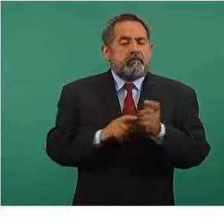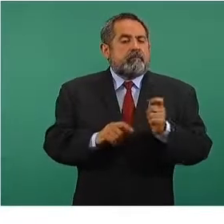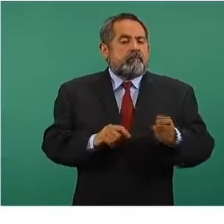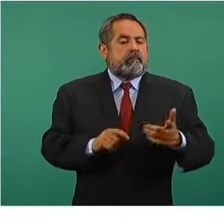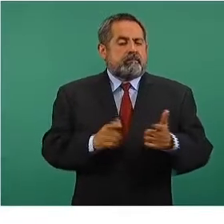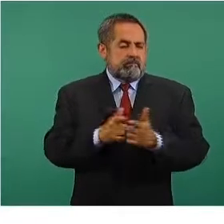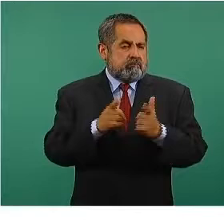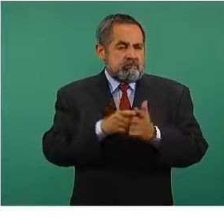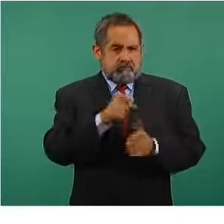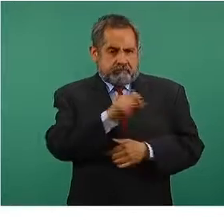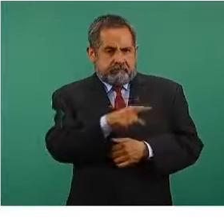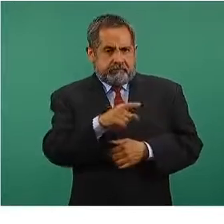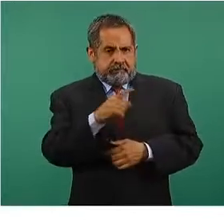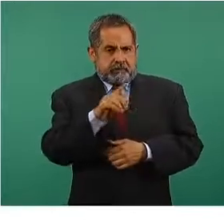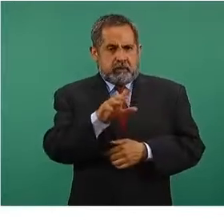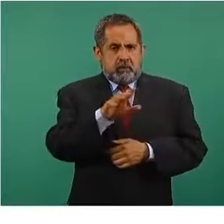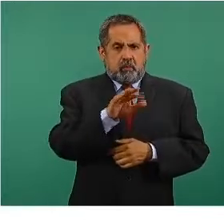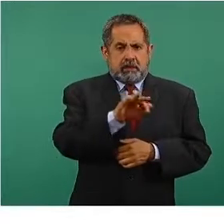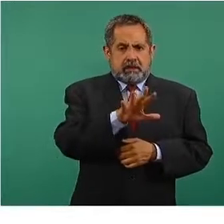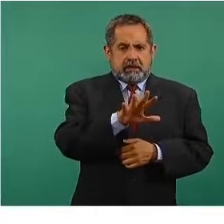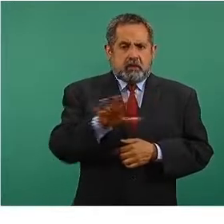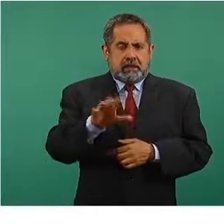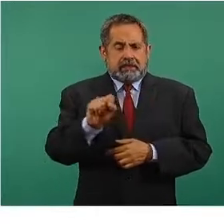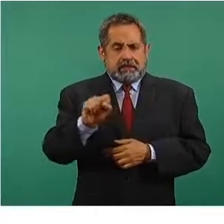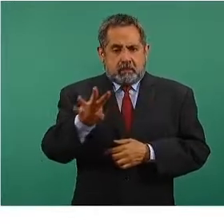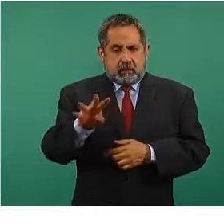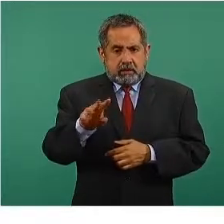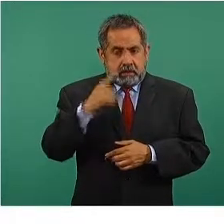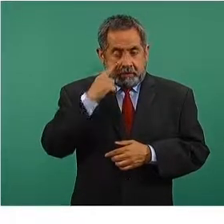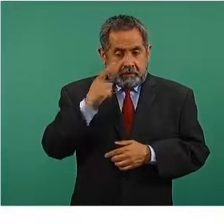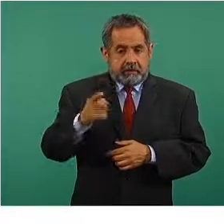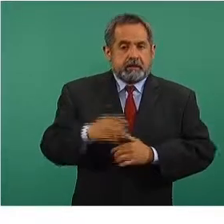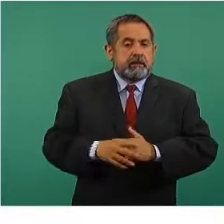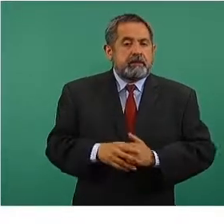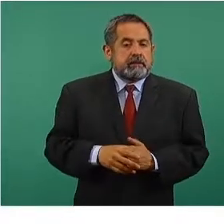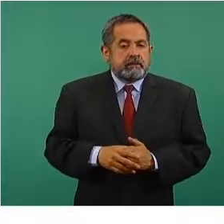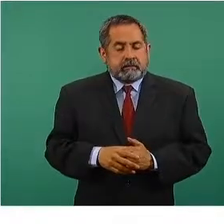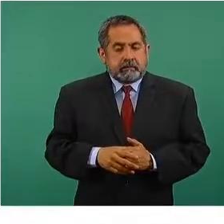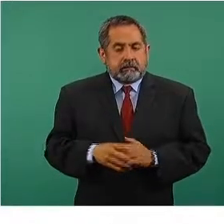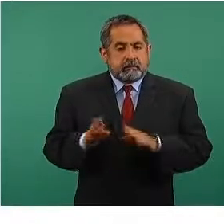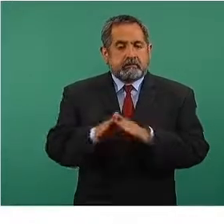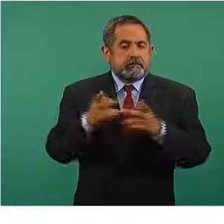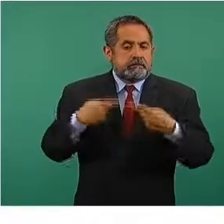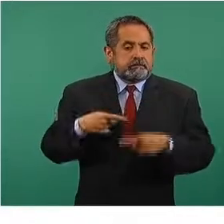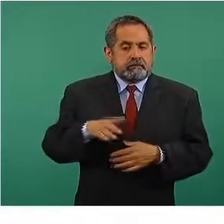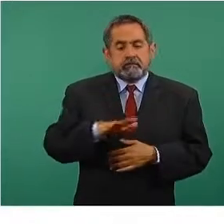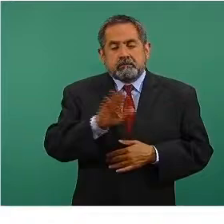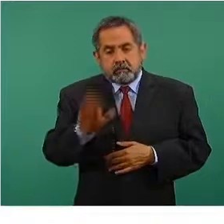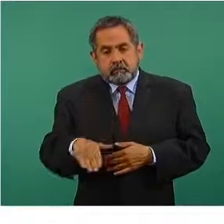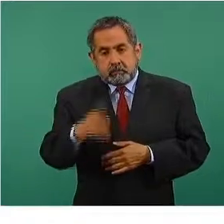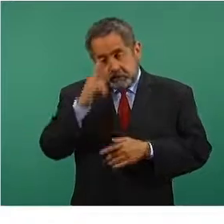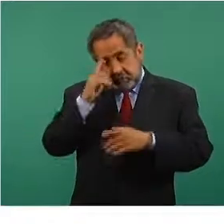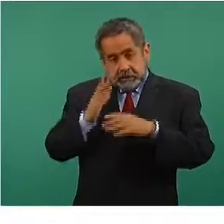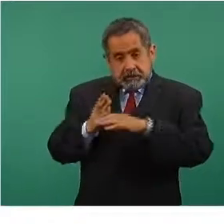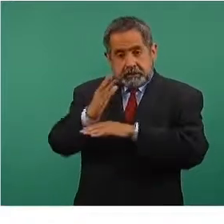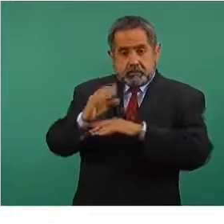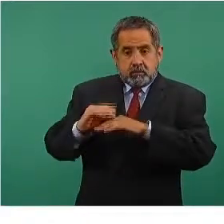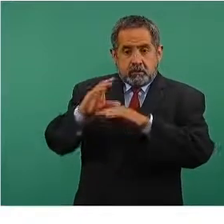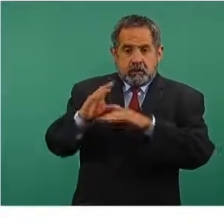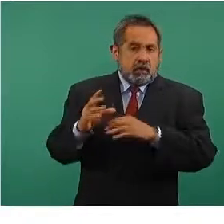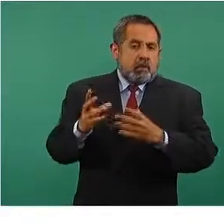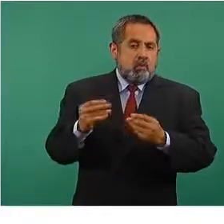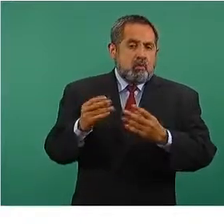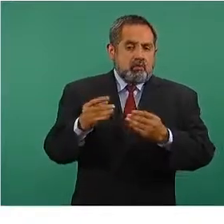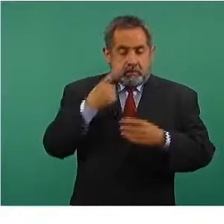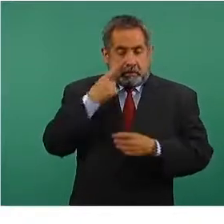este grupo de 45 a 64 años, pero cuando ve el número de muertes por exceso, sí son mucho